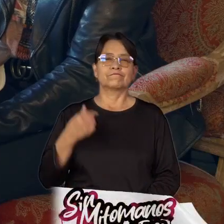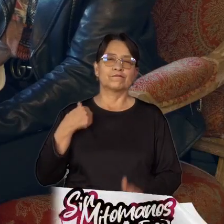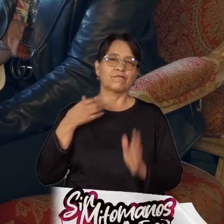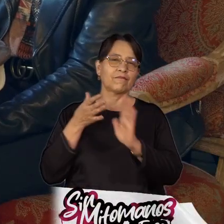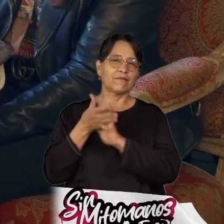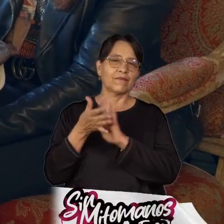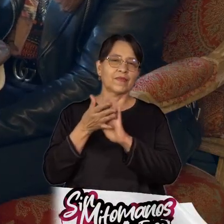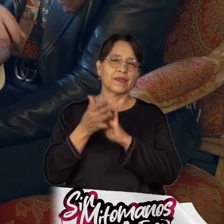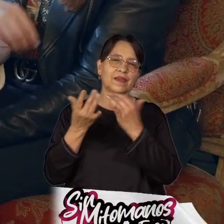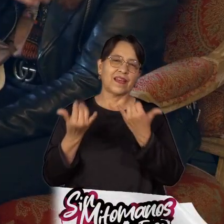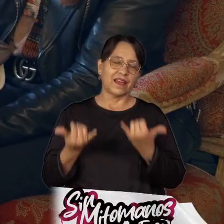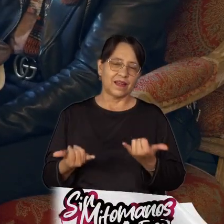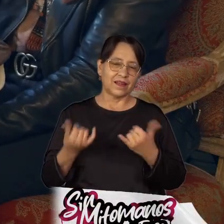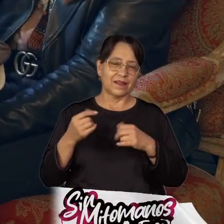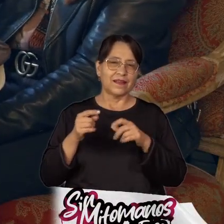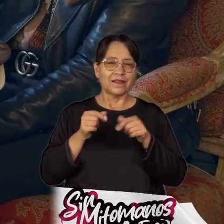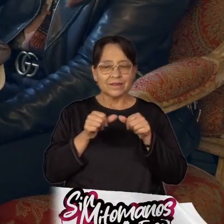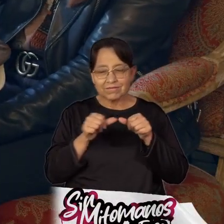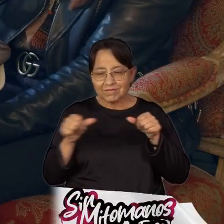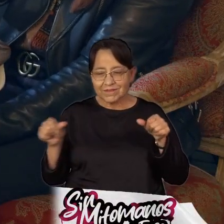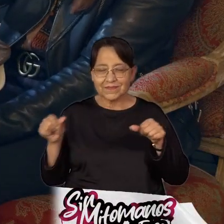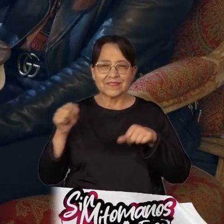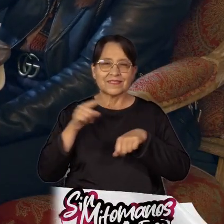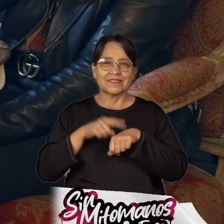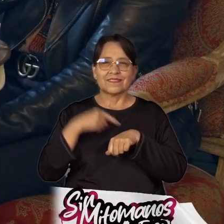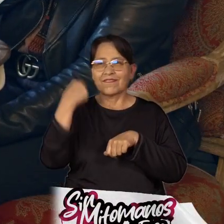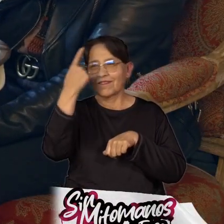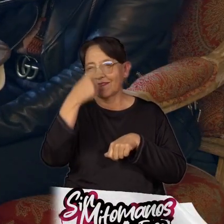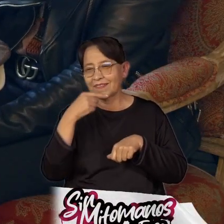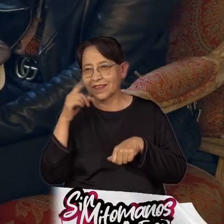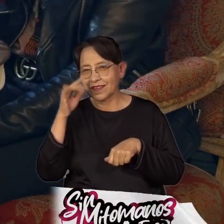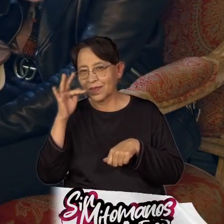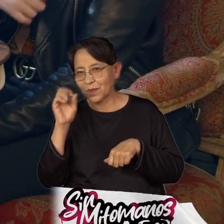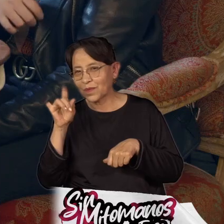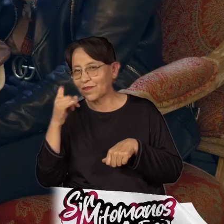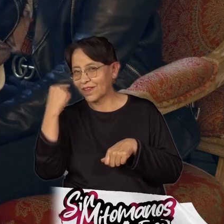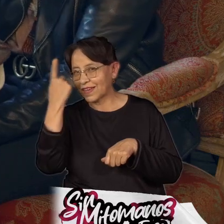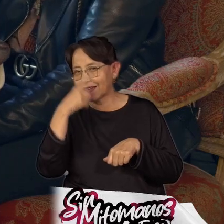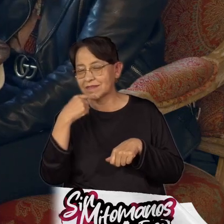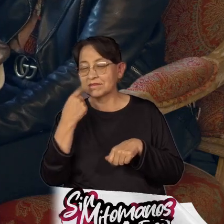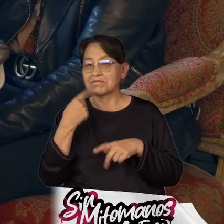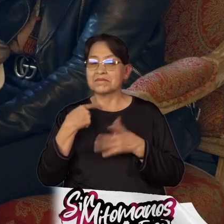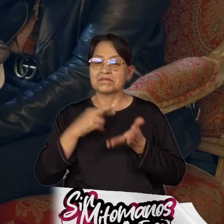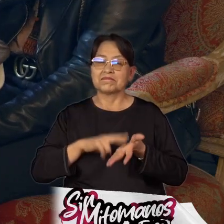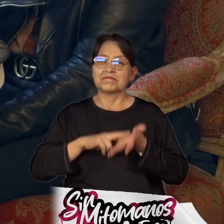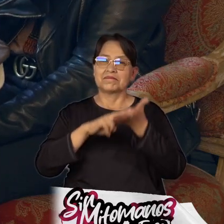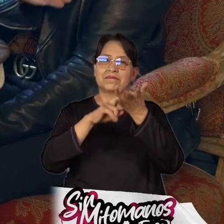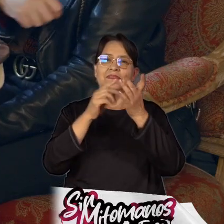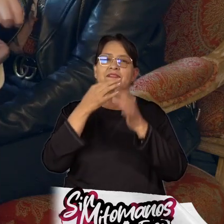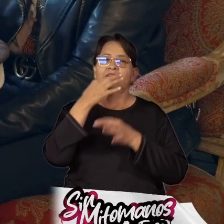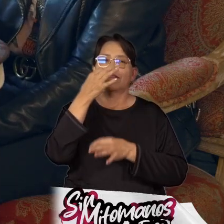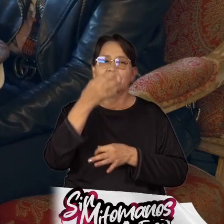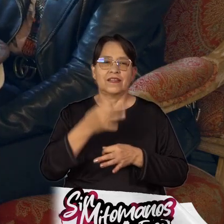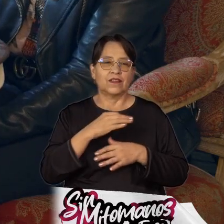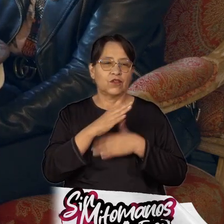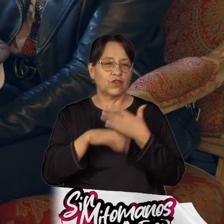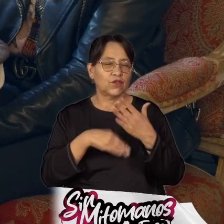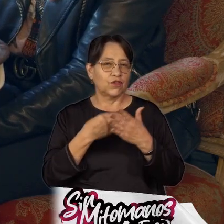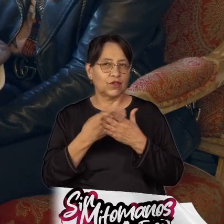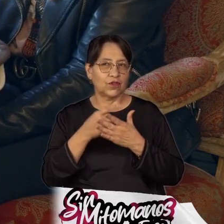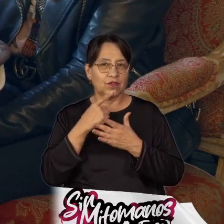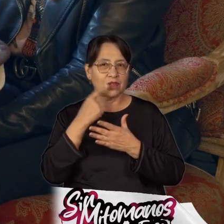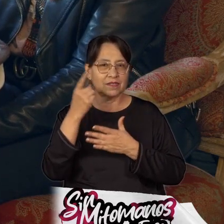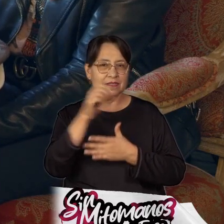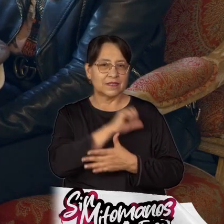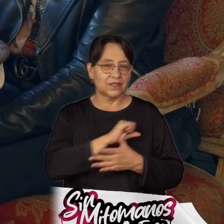Quiero hablarles un poquito de qué es esta temporada de Face to Face. Vale la pena hacerlo. Queremos rescatar la verdad y realzar todo lo que la